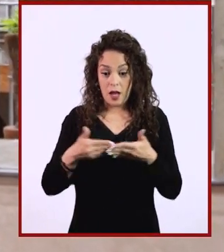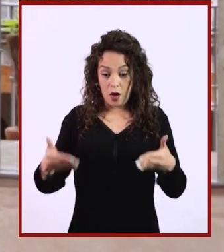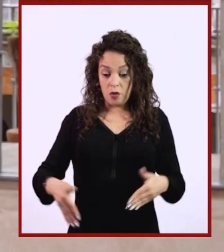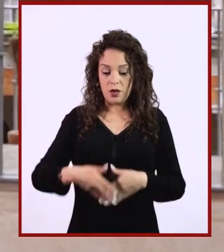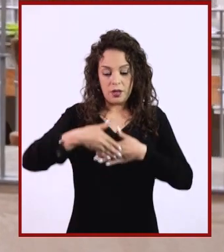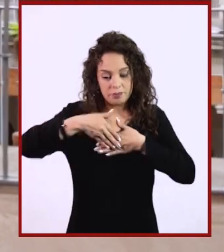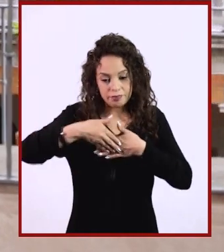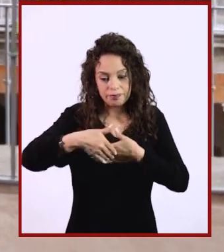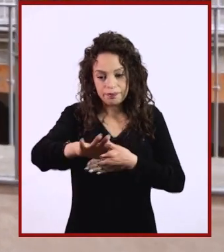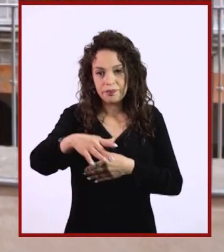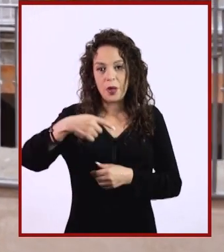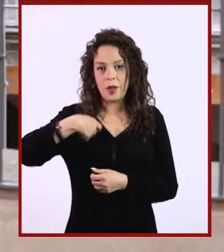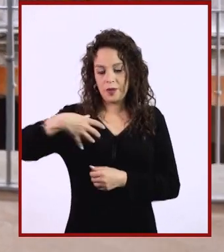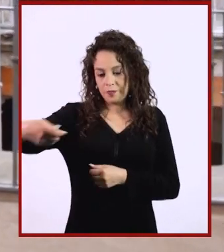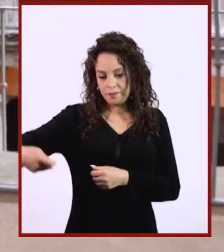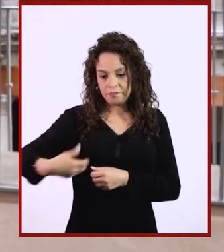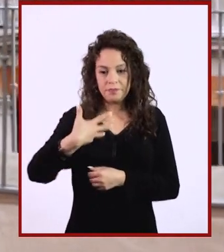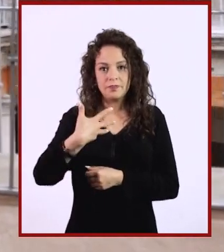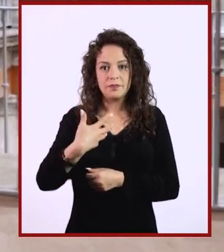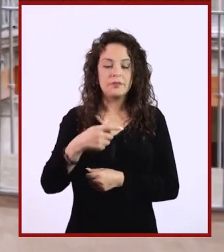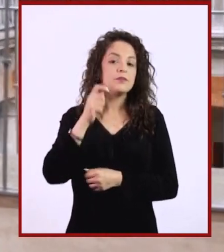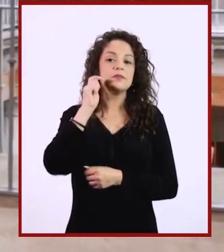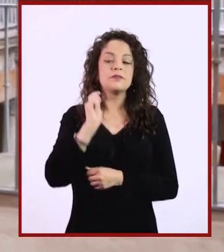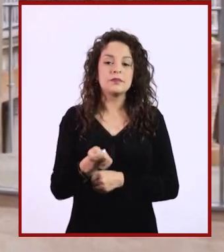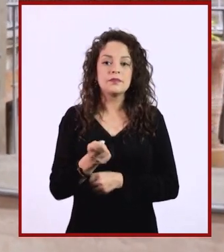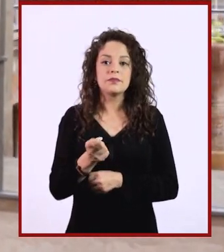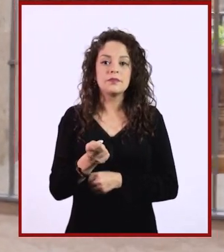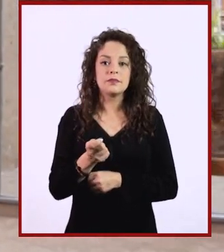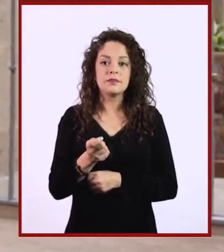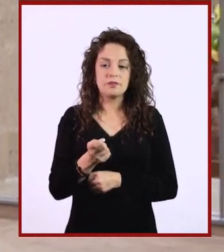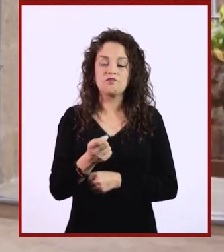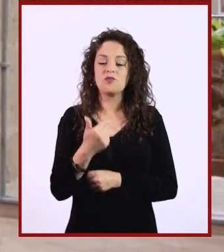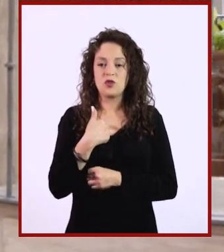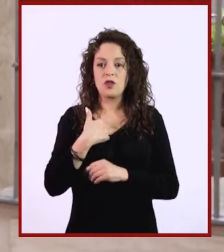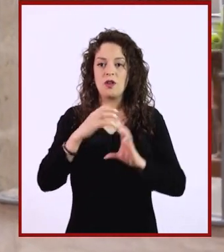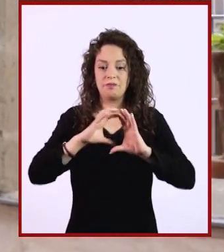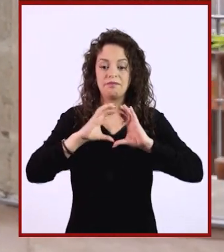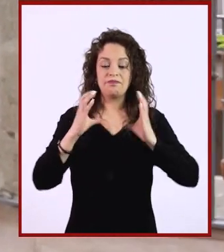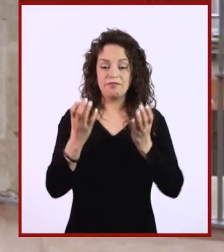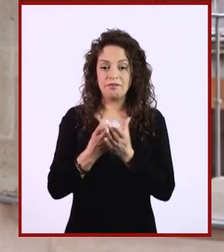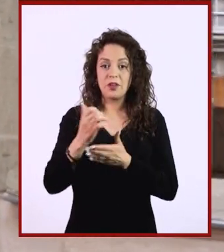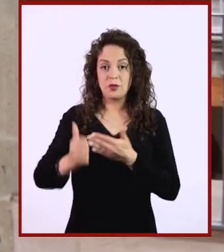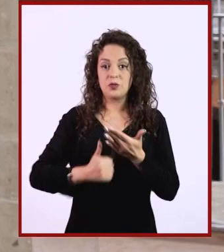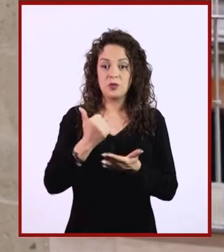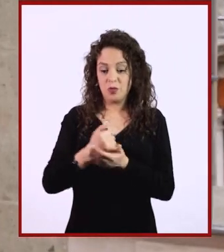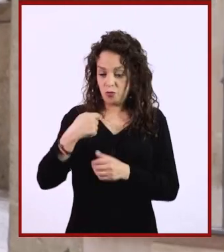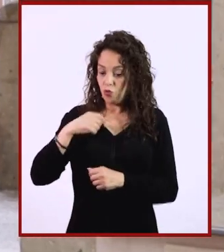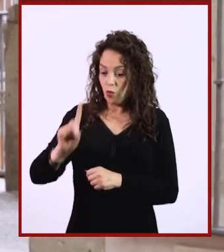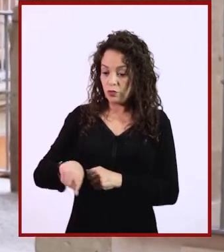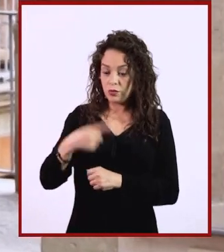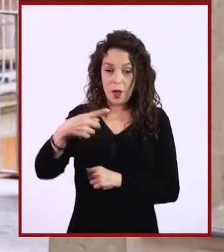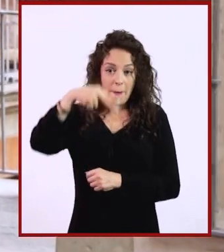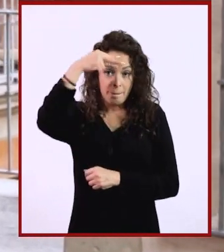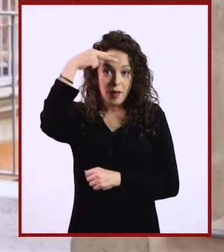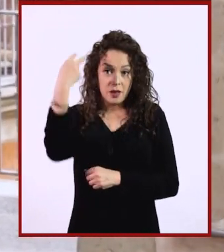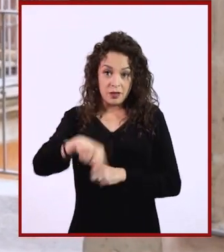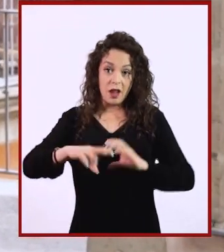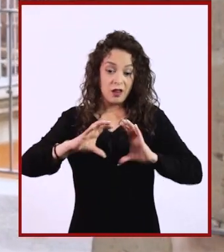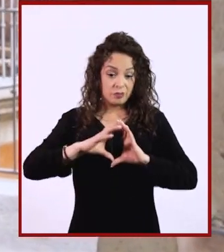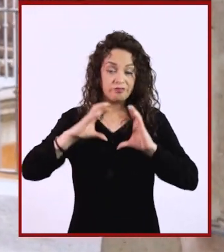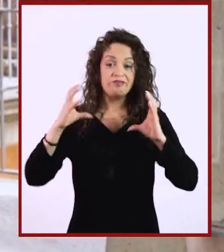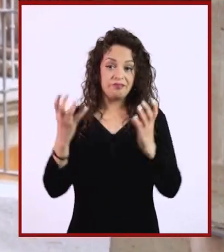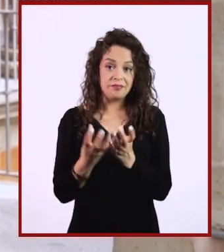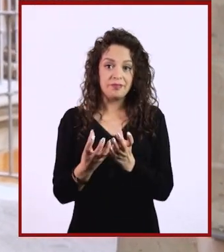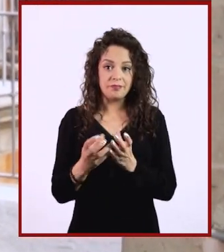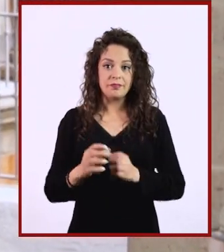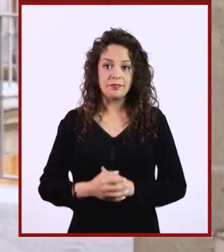me autonombraré y trataré de serlo. Evidentemente, un ciudadano global, un mexicano global. Sin duda que